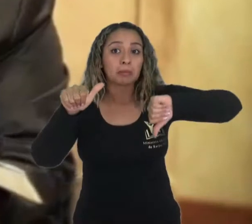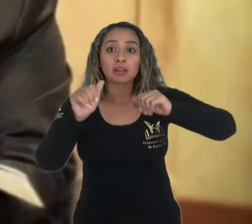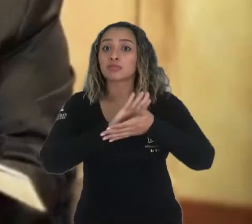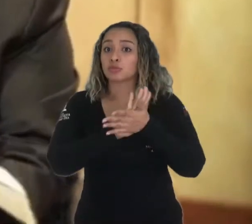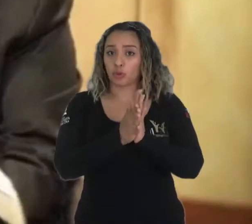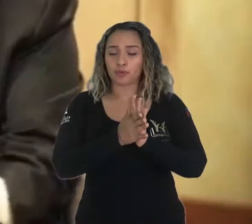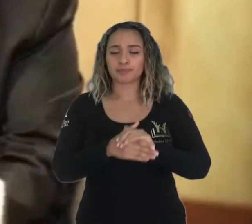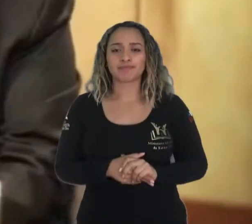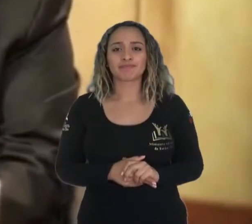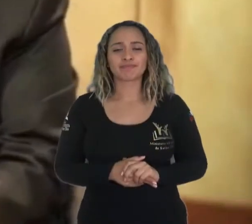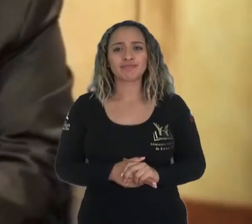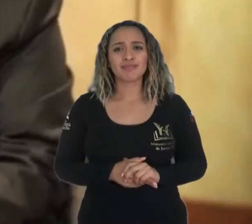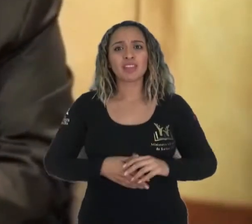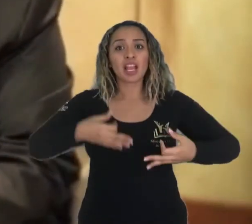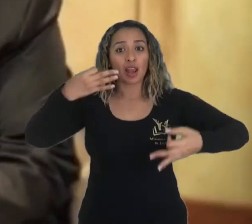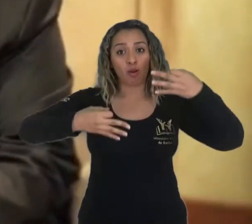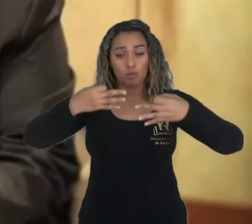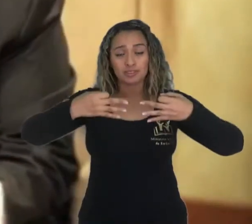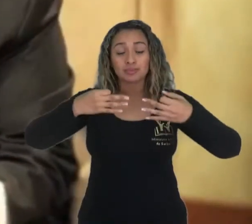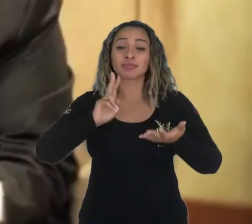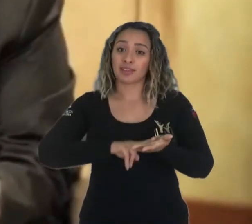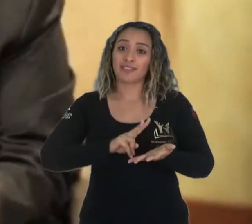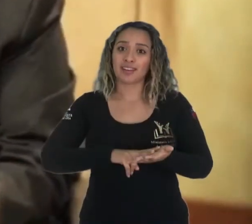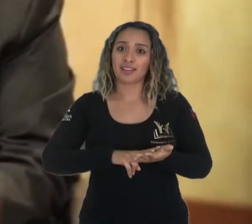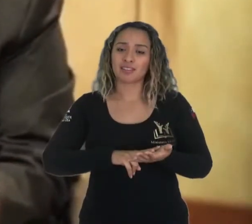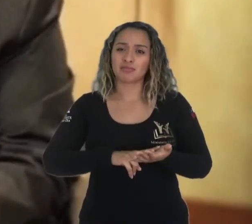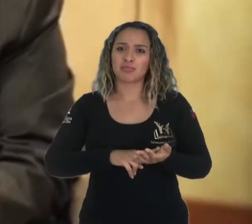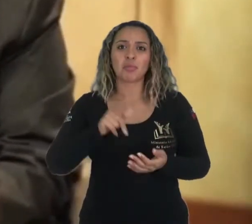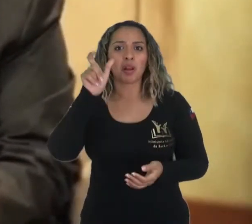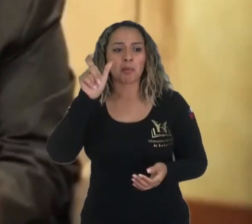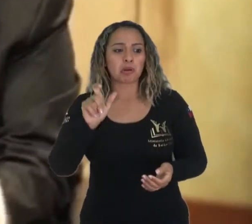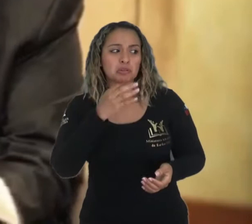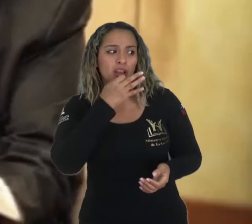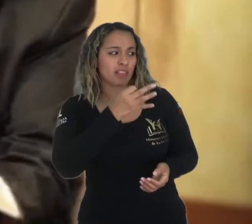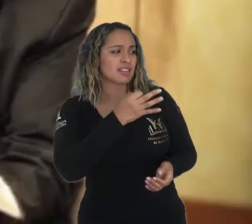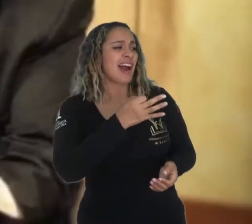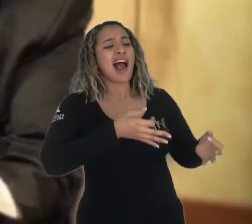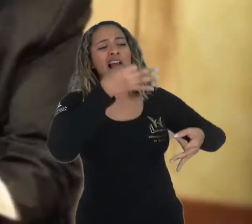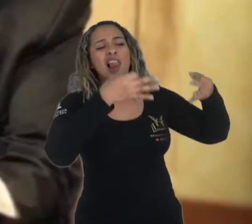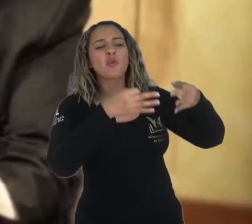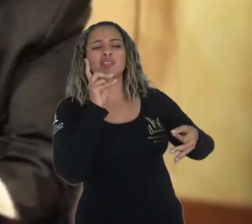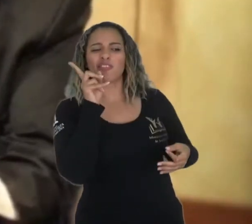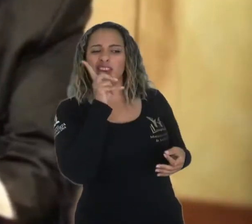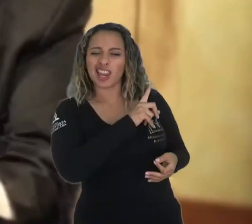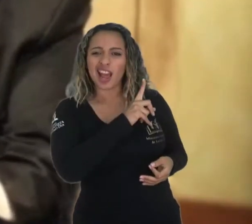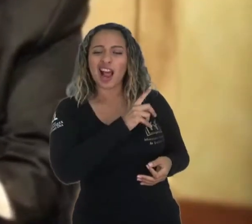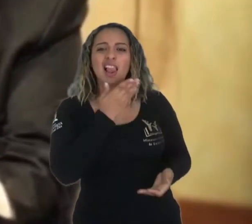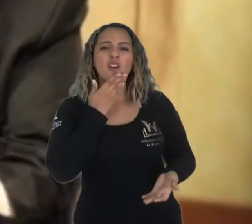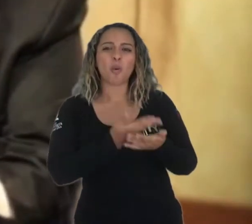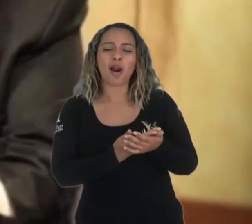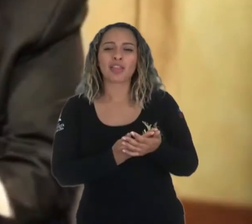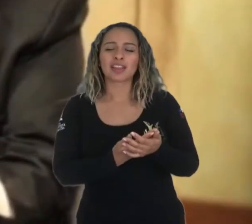El juicio existe, pero mucha gente piensa que el juicio es el juicio final, es la